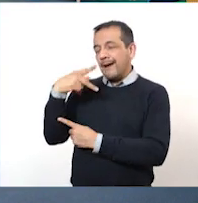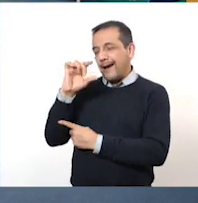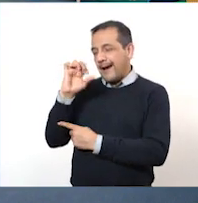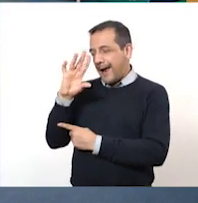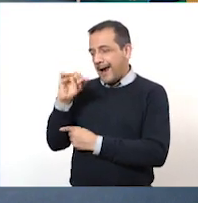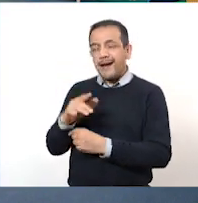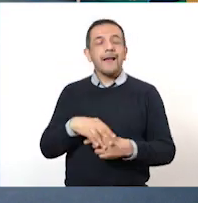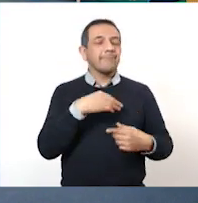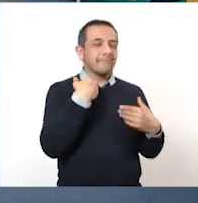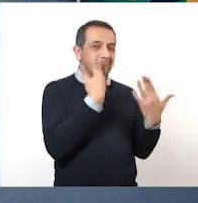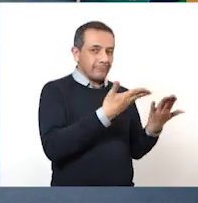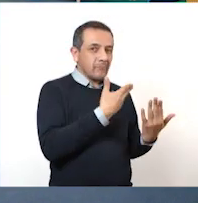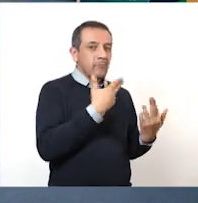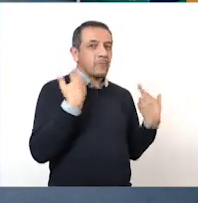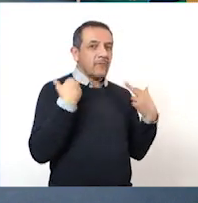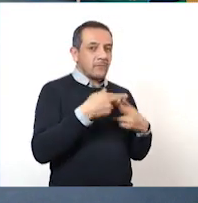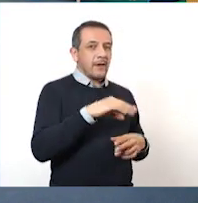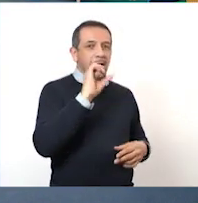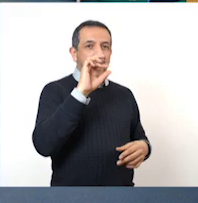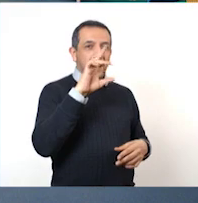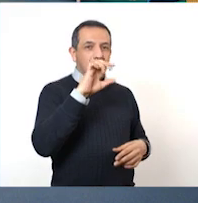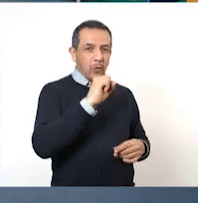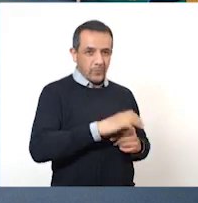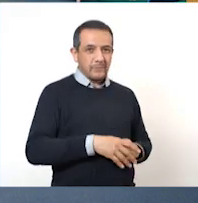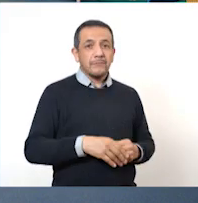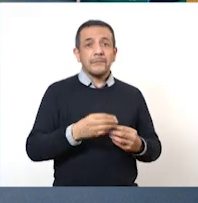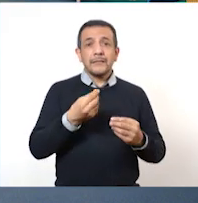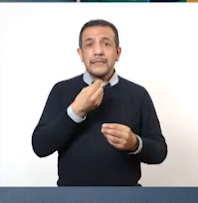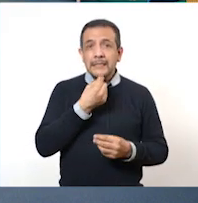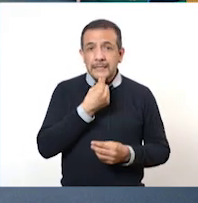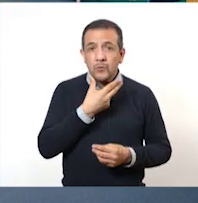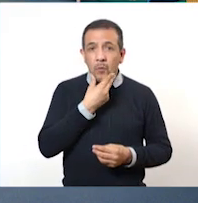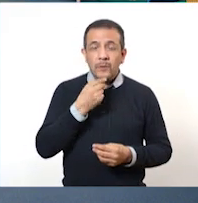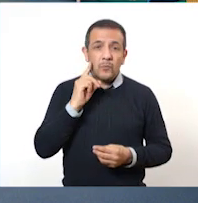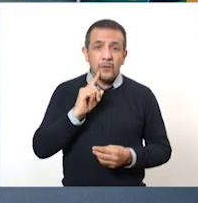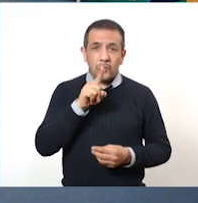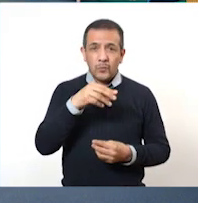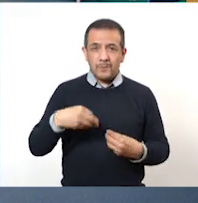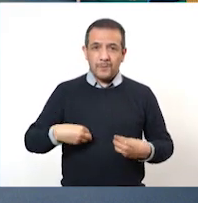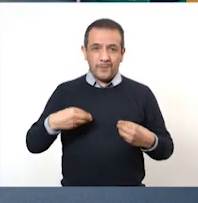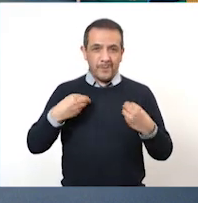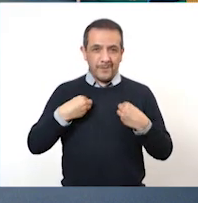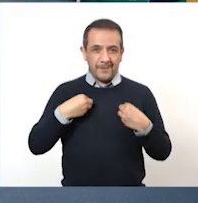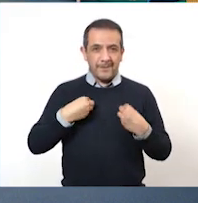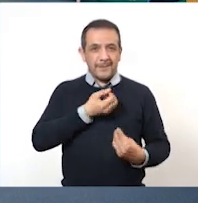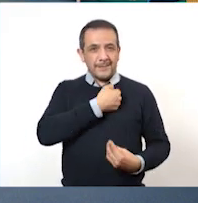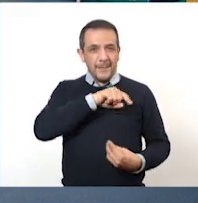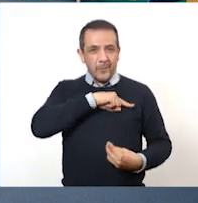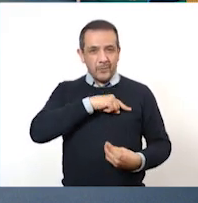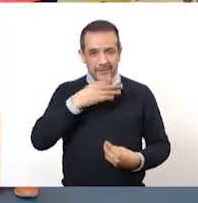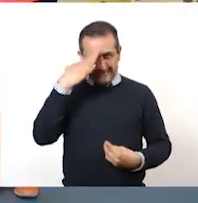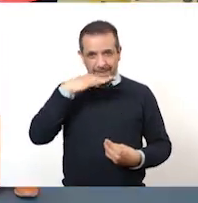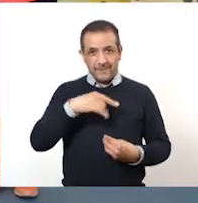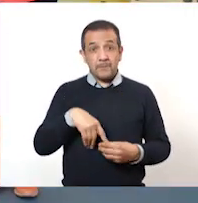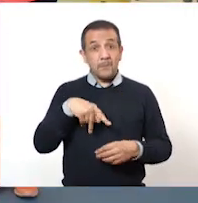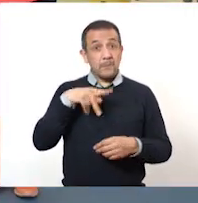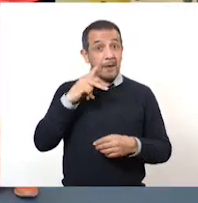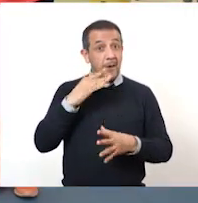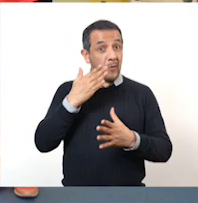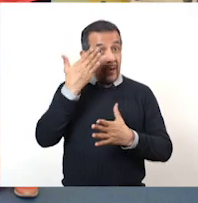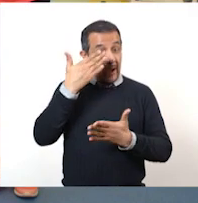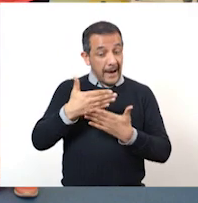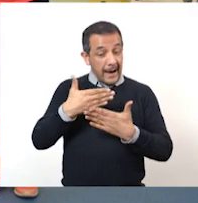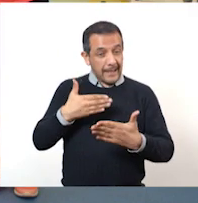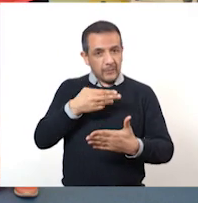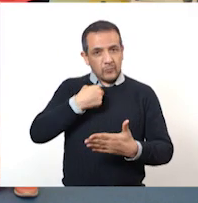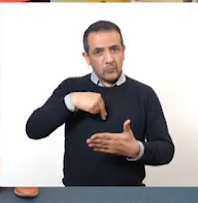Carla Durán y al maestro Carlos González. Y niñas y niños, ya lo saben, vive saludablemente. Pero ¿qué les parece